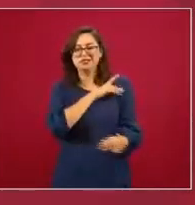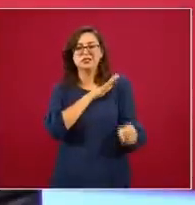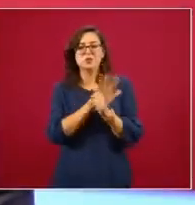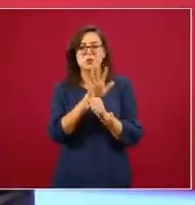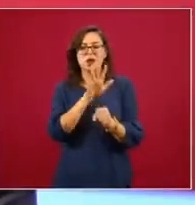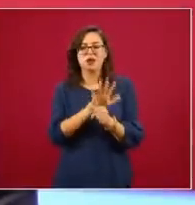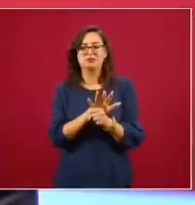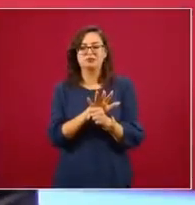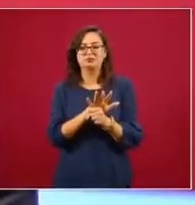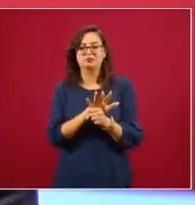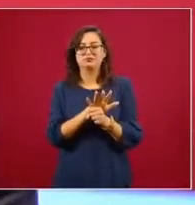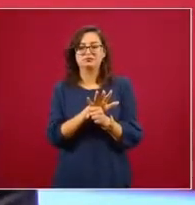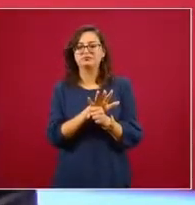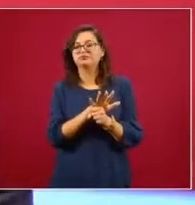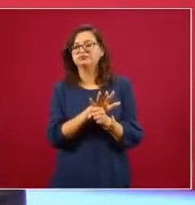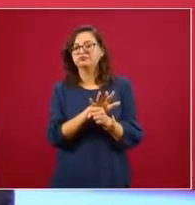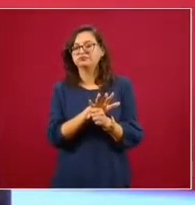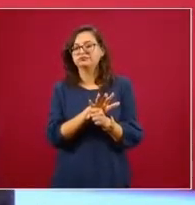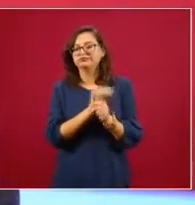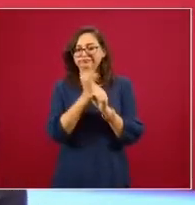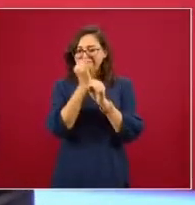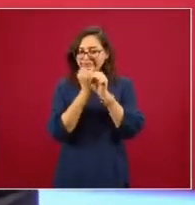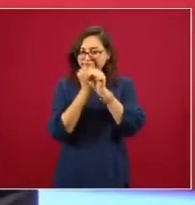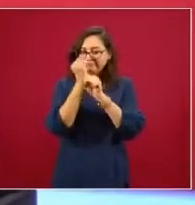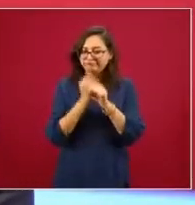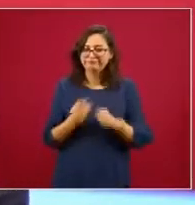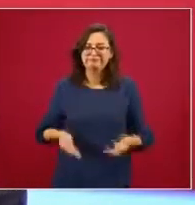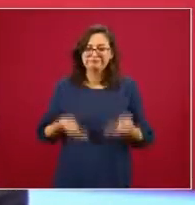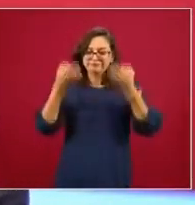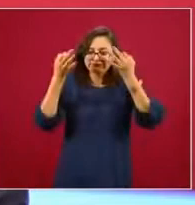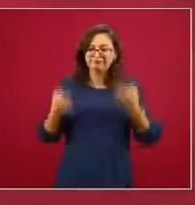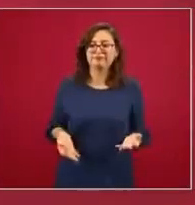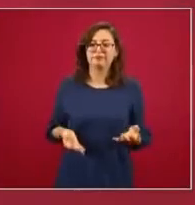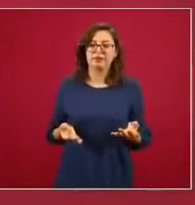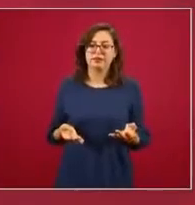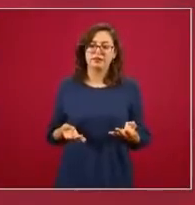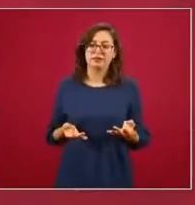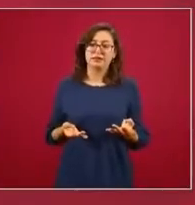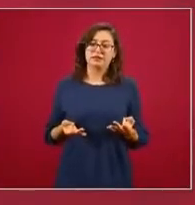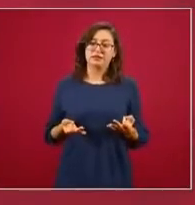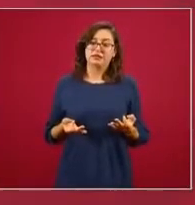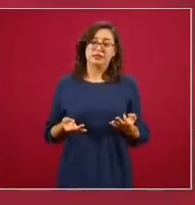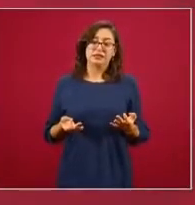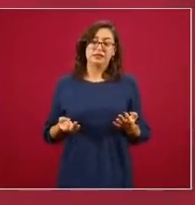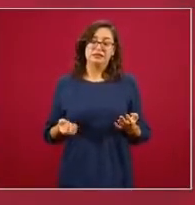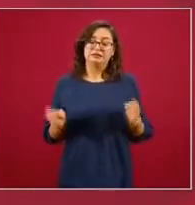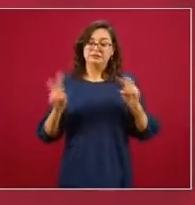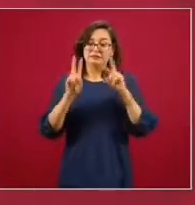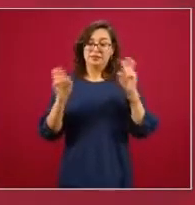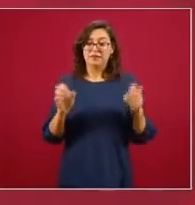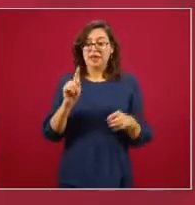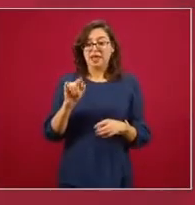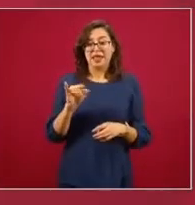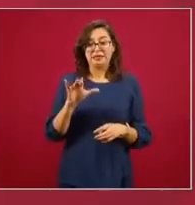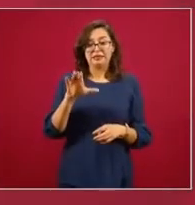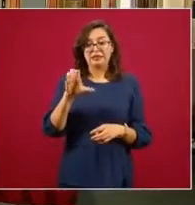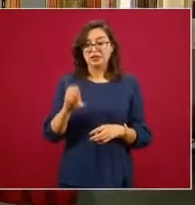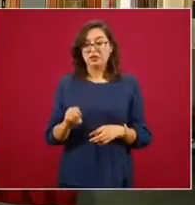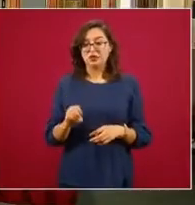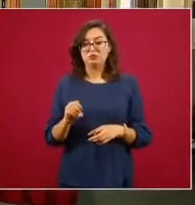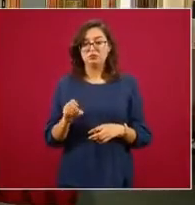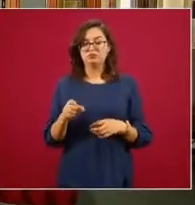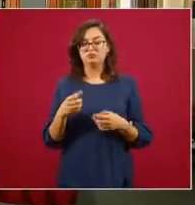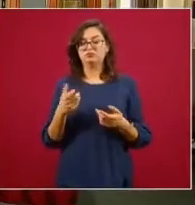modelo de investigación apropiado. Obviamente, por razones éticas fuera de